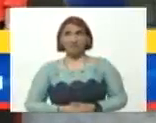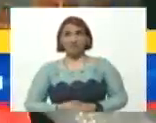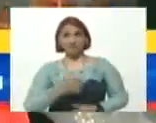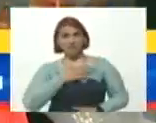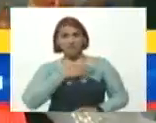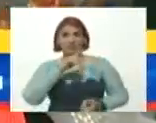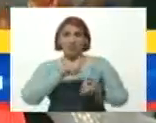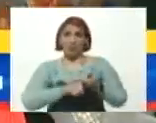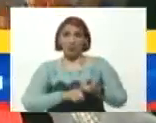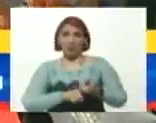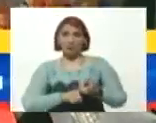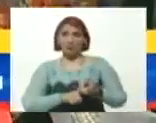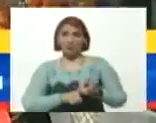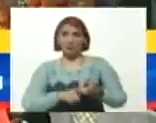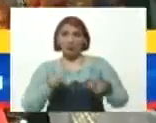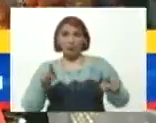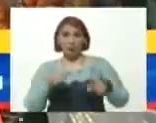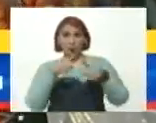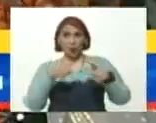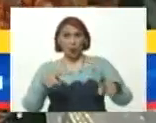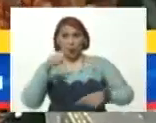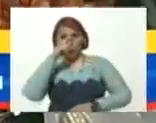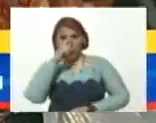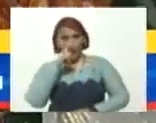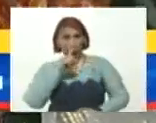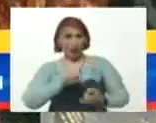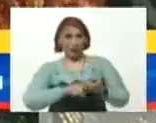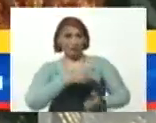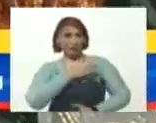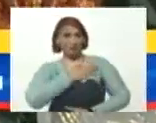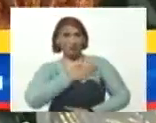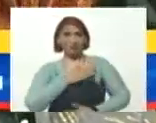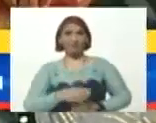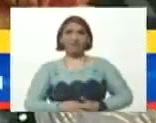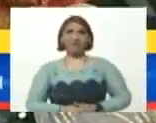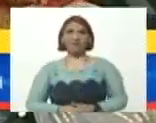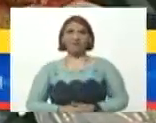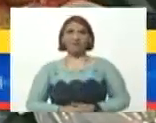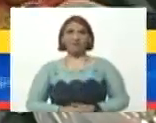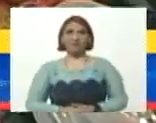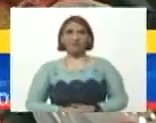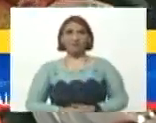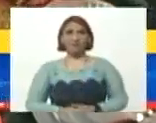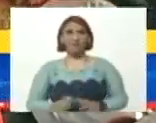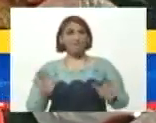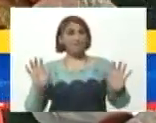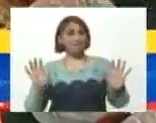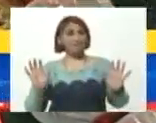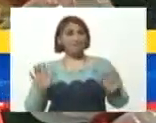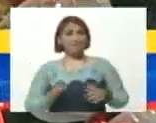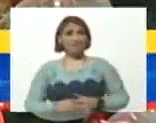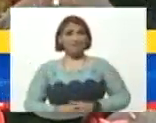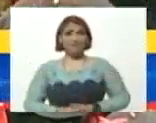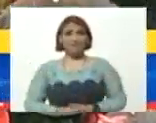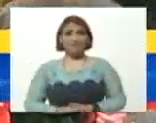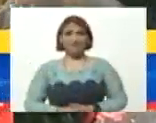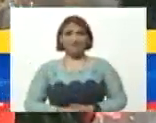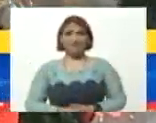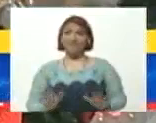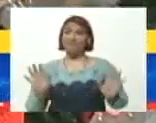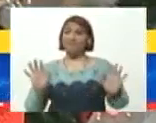vale. Está de cumpleaños la Silita. ¿Ah? ¿Qué tal? ¿Qué tal,